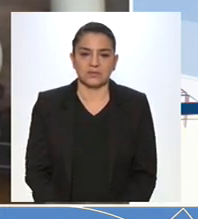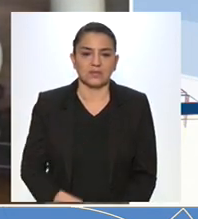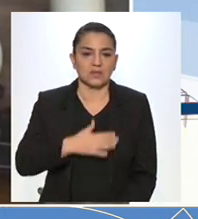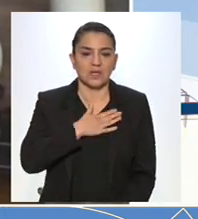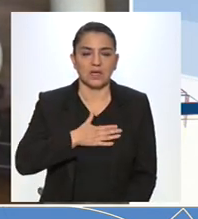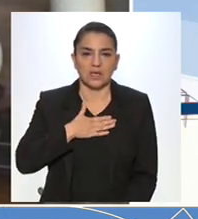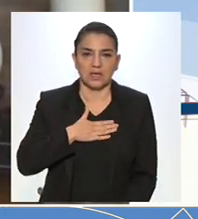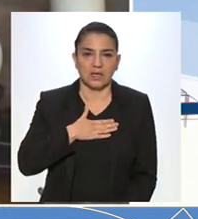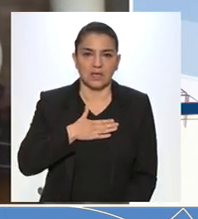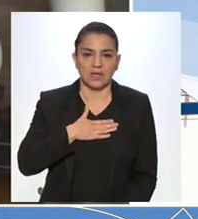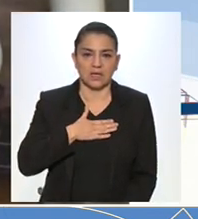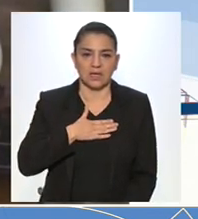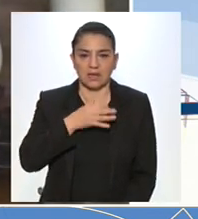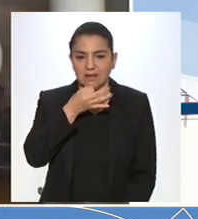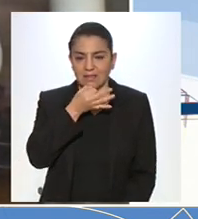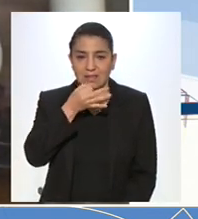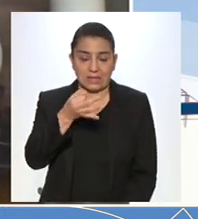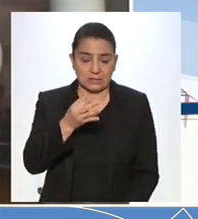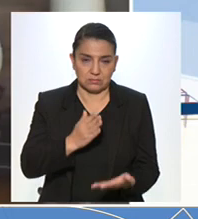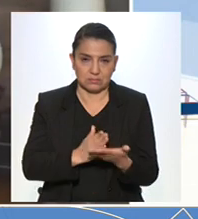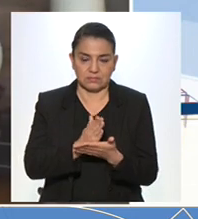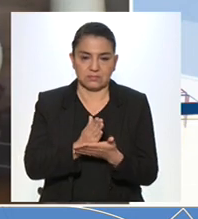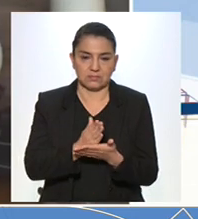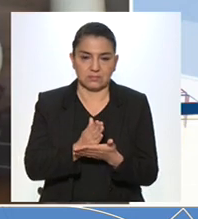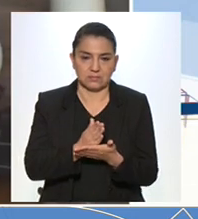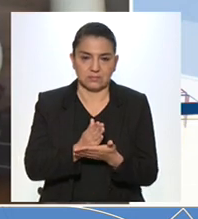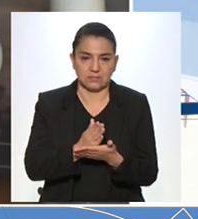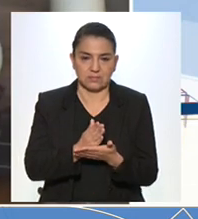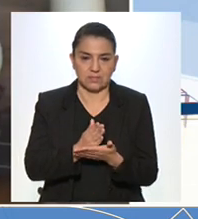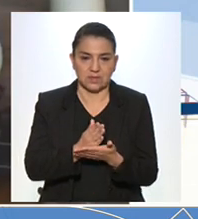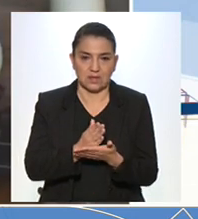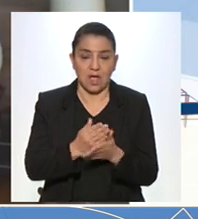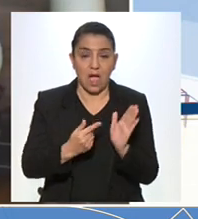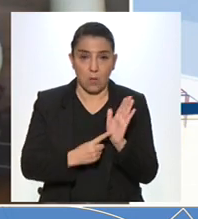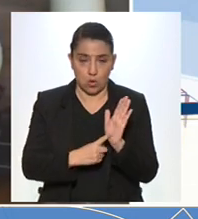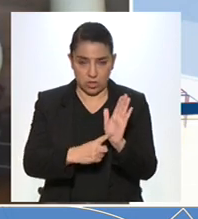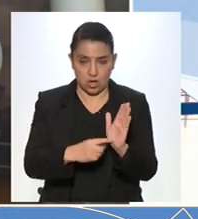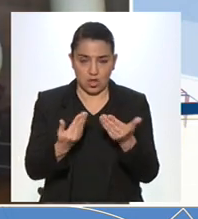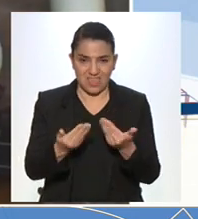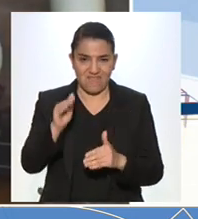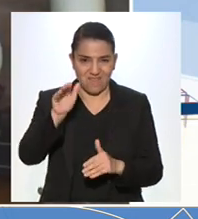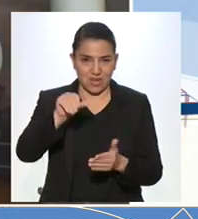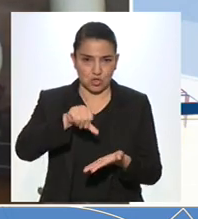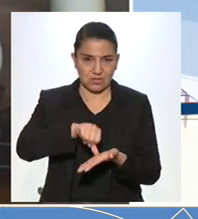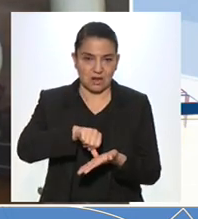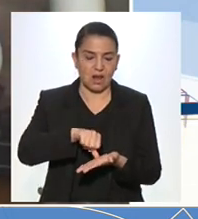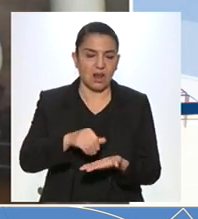Quiero partir señalando que lo que nos ha compartido hoy día el Banco Central,